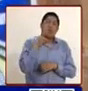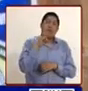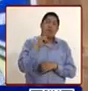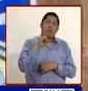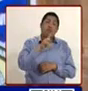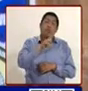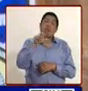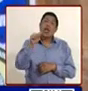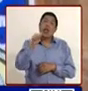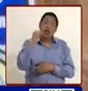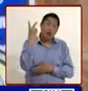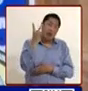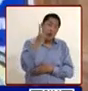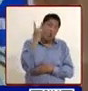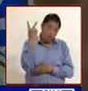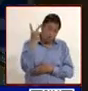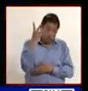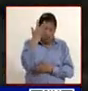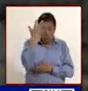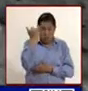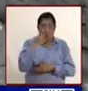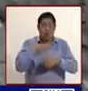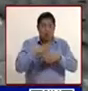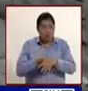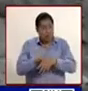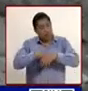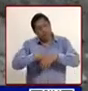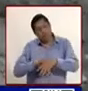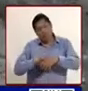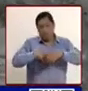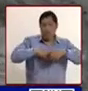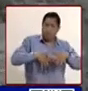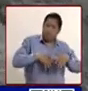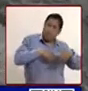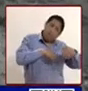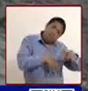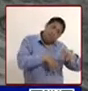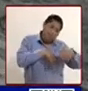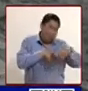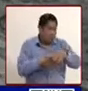una entrada folclórica.